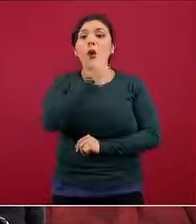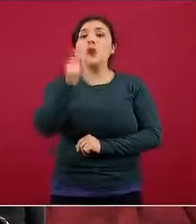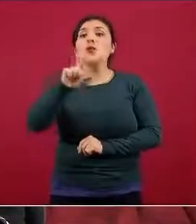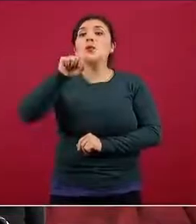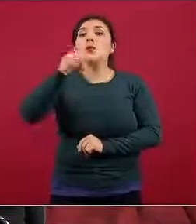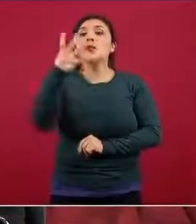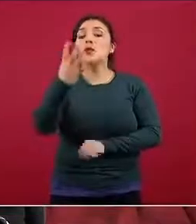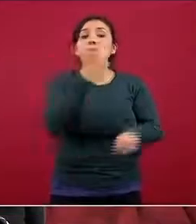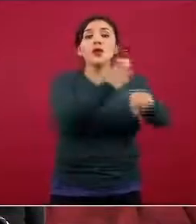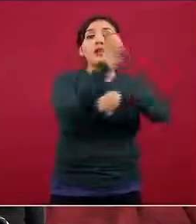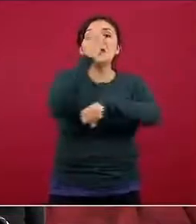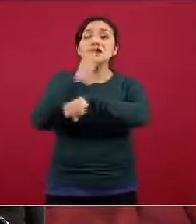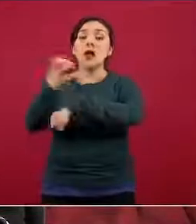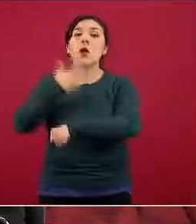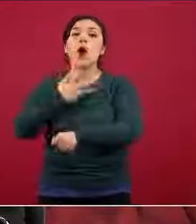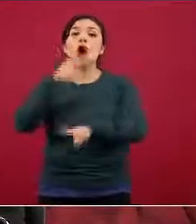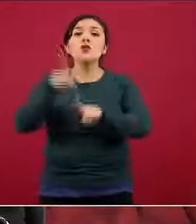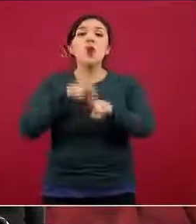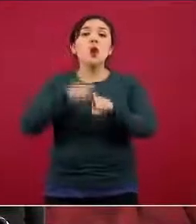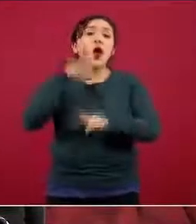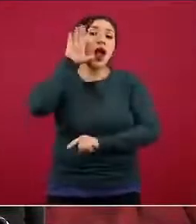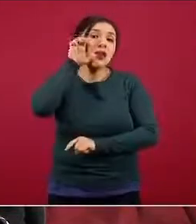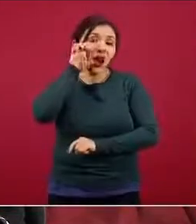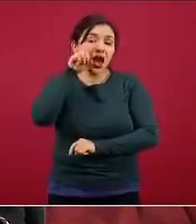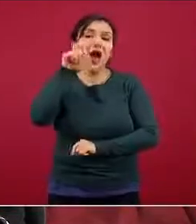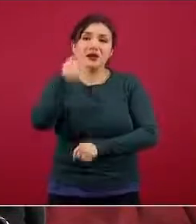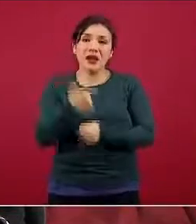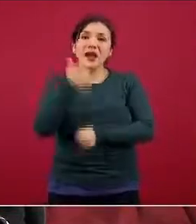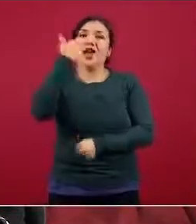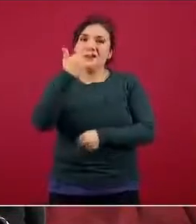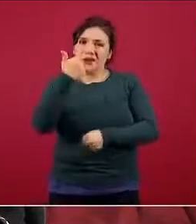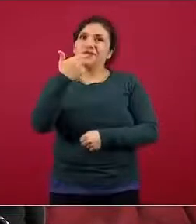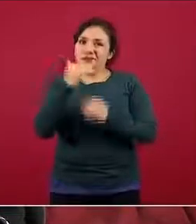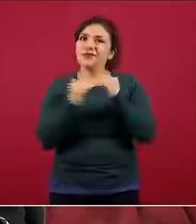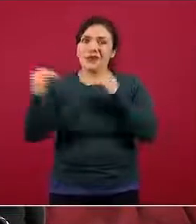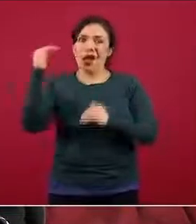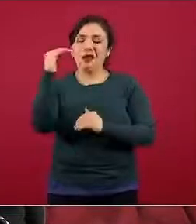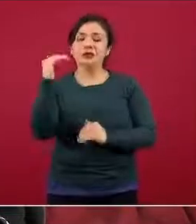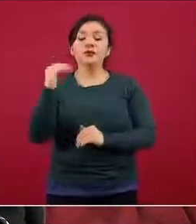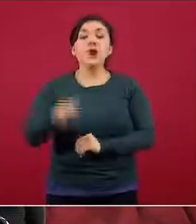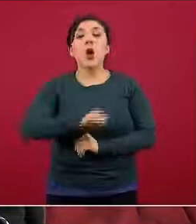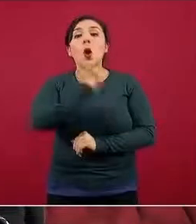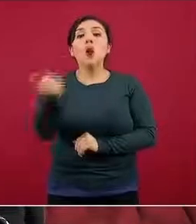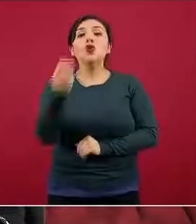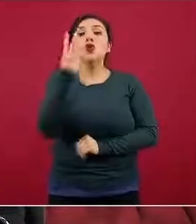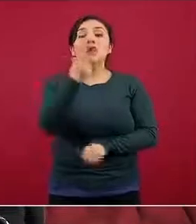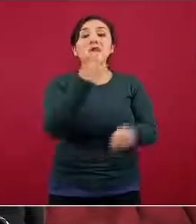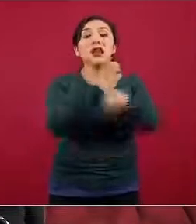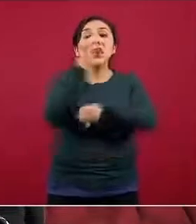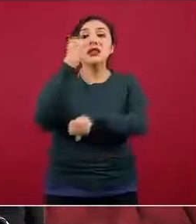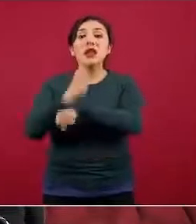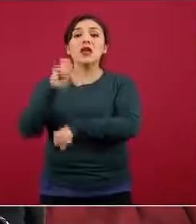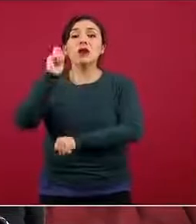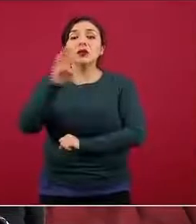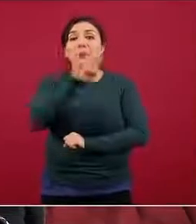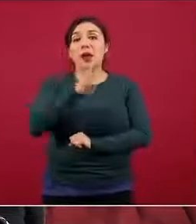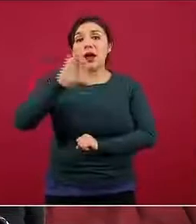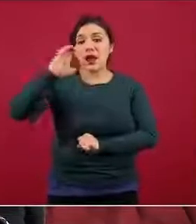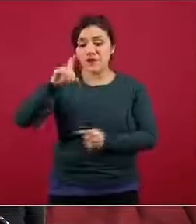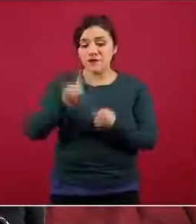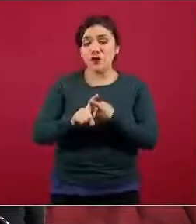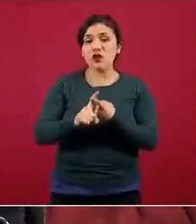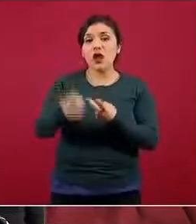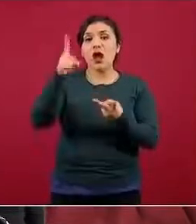24 entidades federativas que están en color naranja, que es el riesgo alto, y tenemos 3 entidades que son Baja